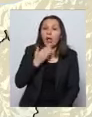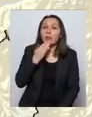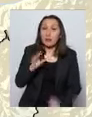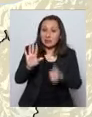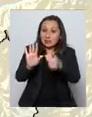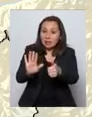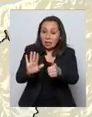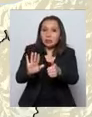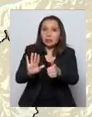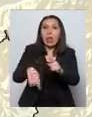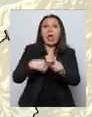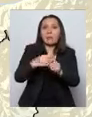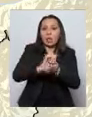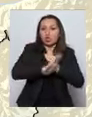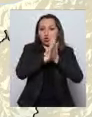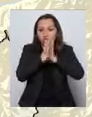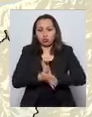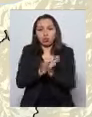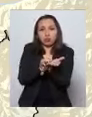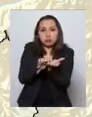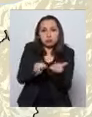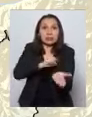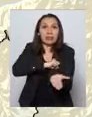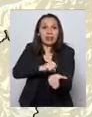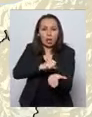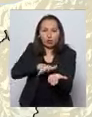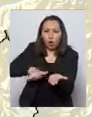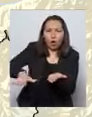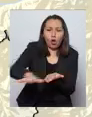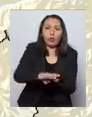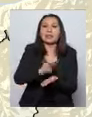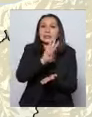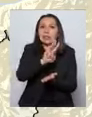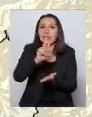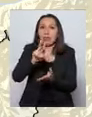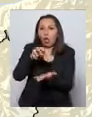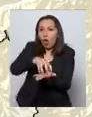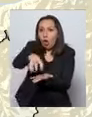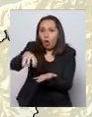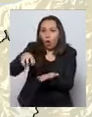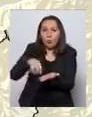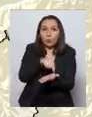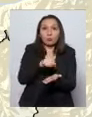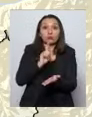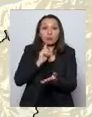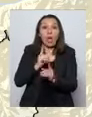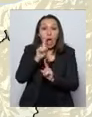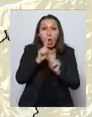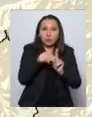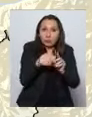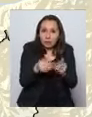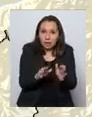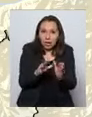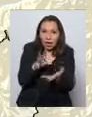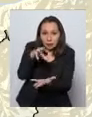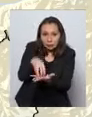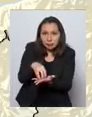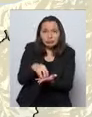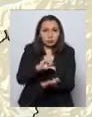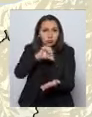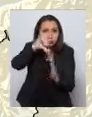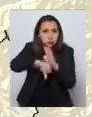de toda la provincia de santiago todas aquellas comunas que estaban dentro de este territorio que